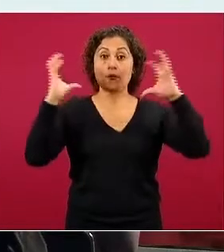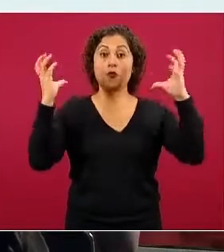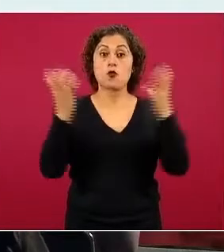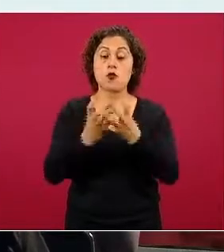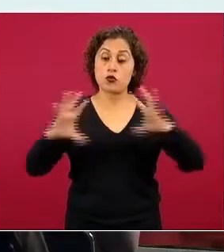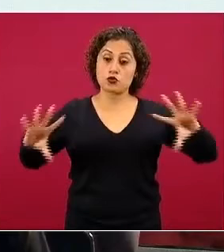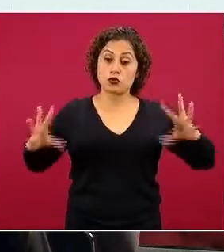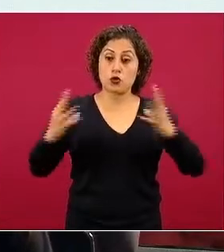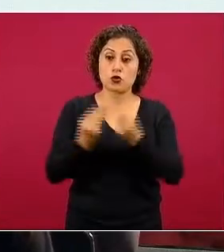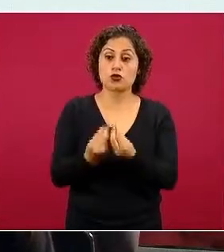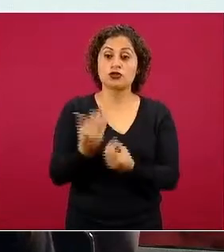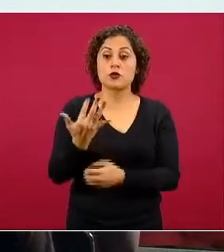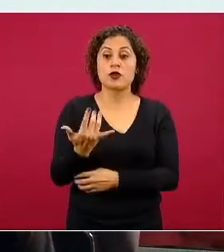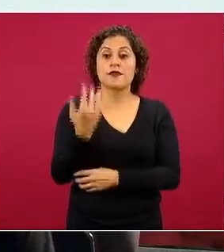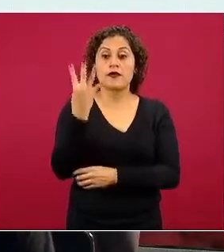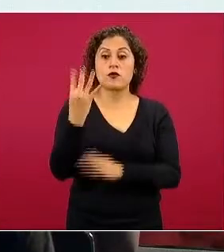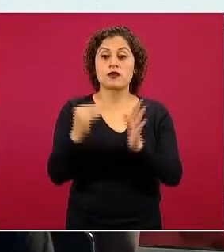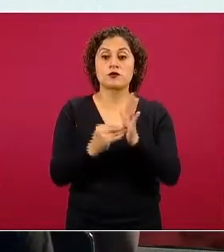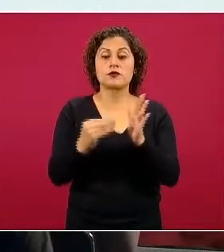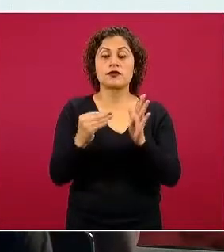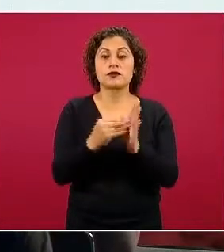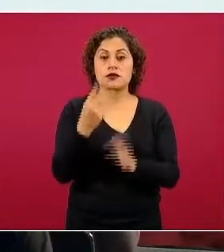de